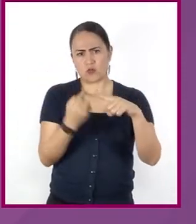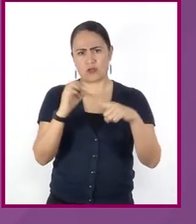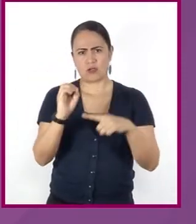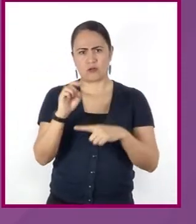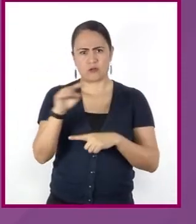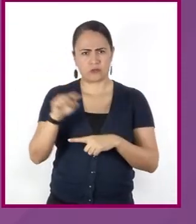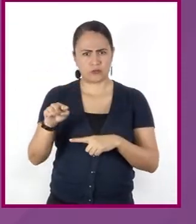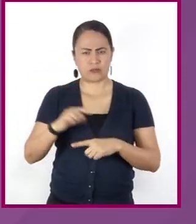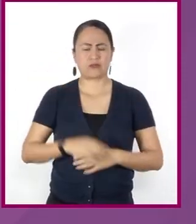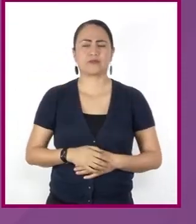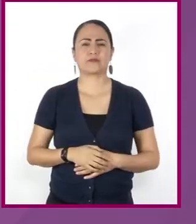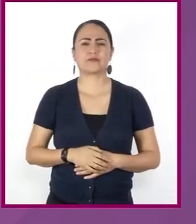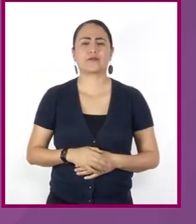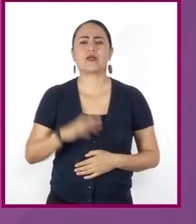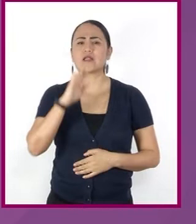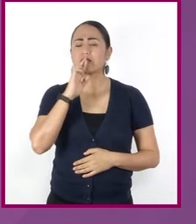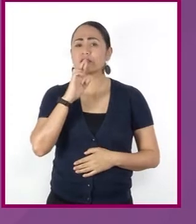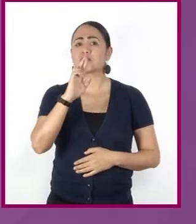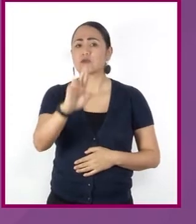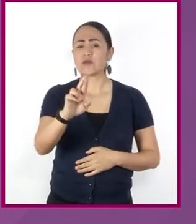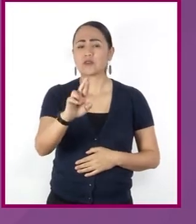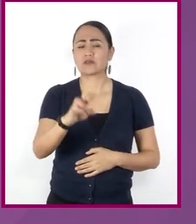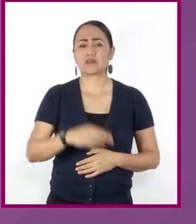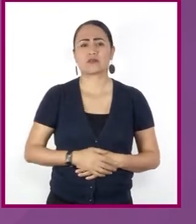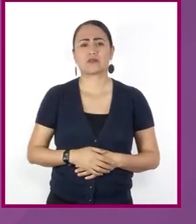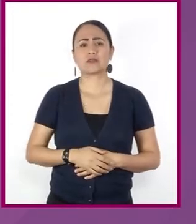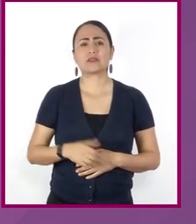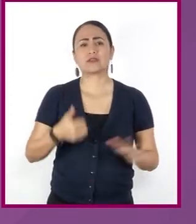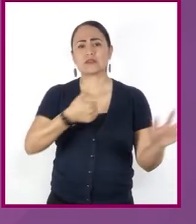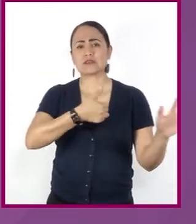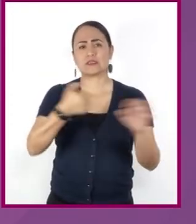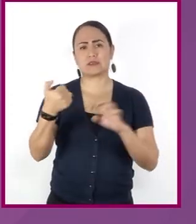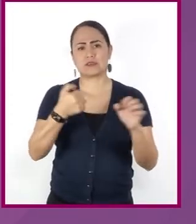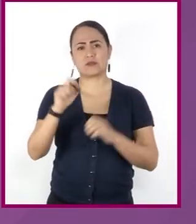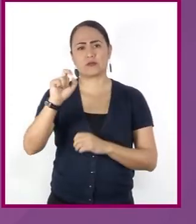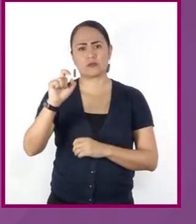Al resolver, obtenemos un resultado de